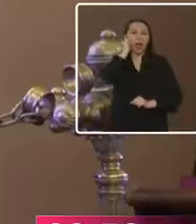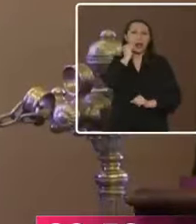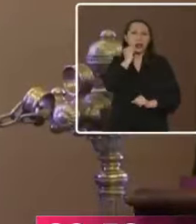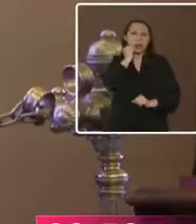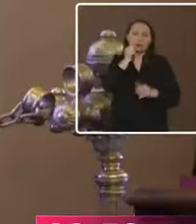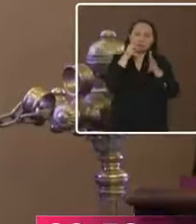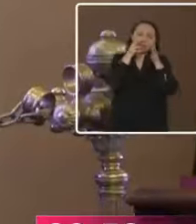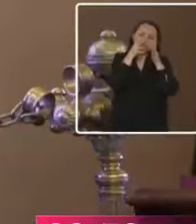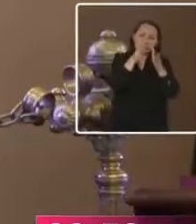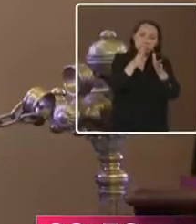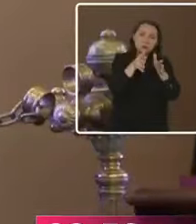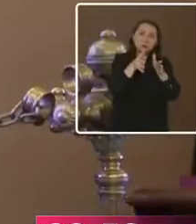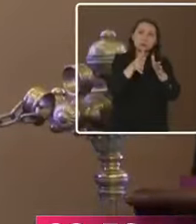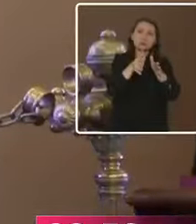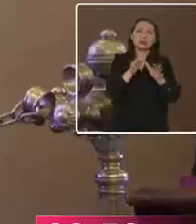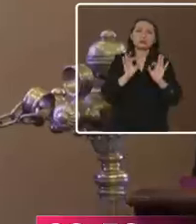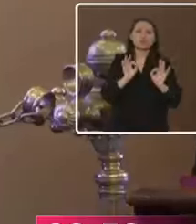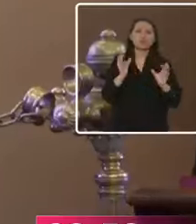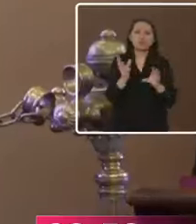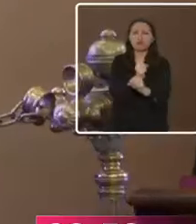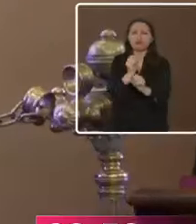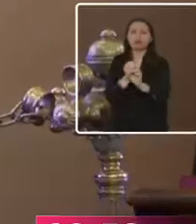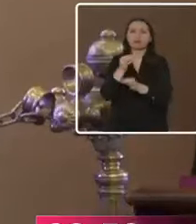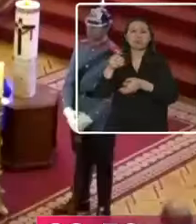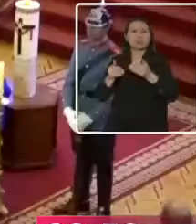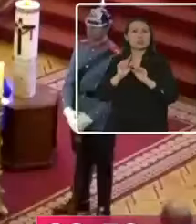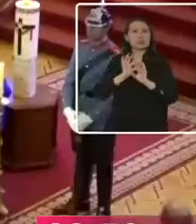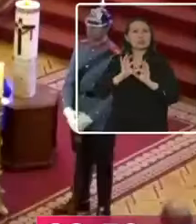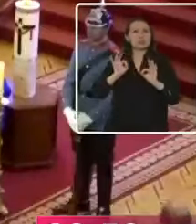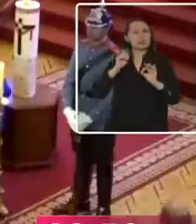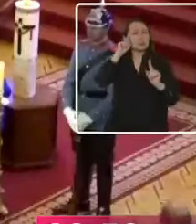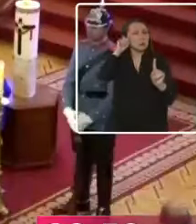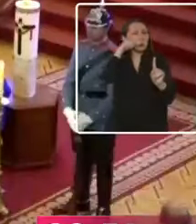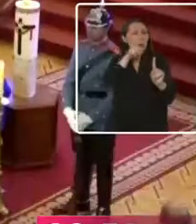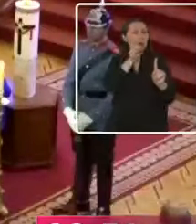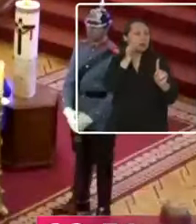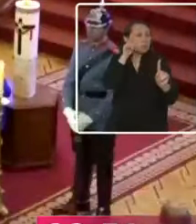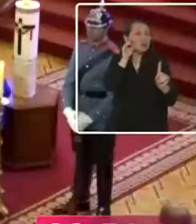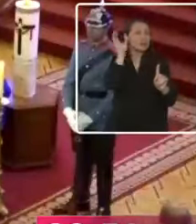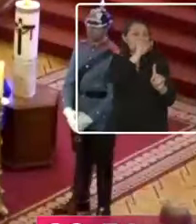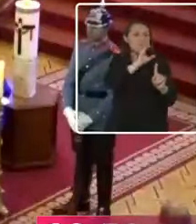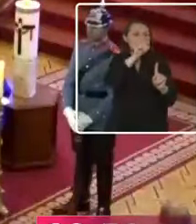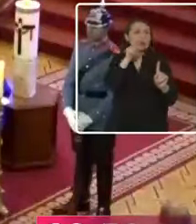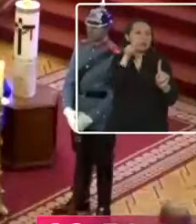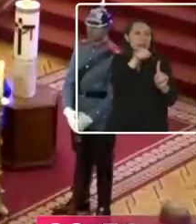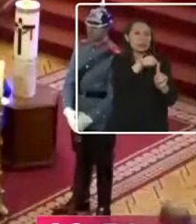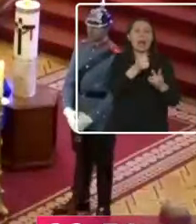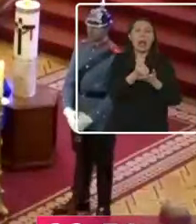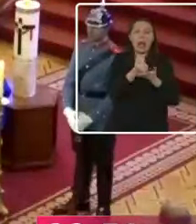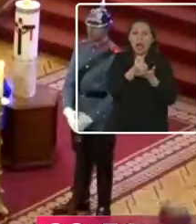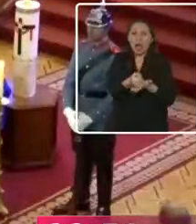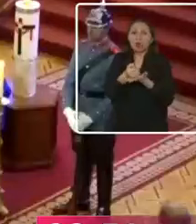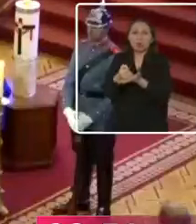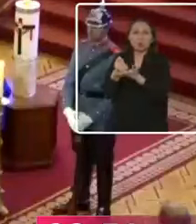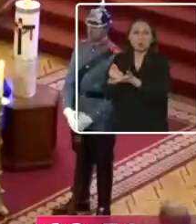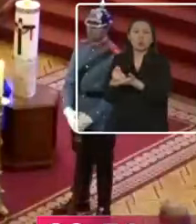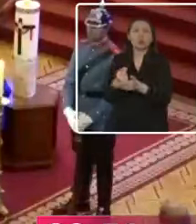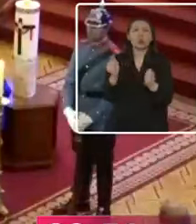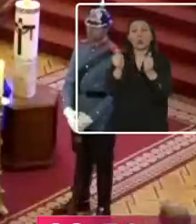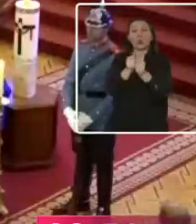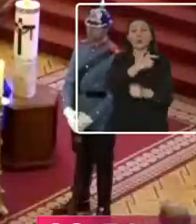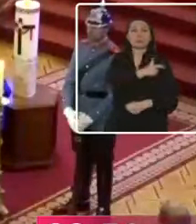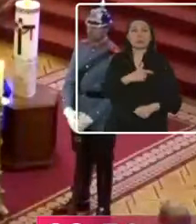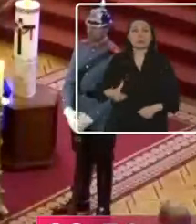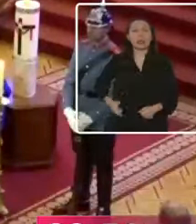con dedicación, con eficiencia, sin otro norte que buscar ayudar a, con el